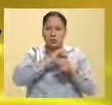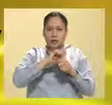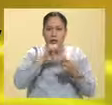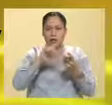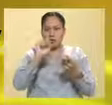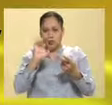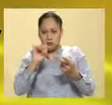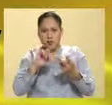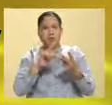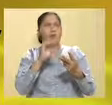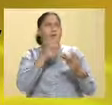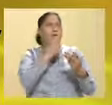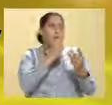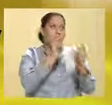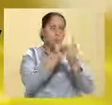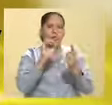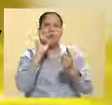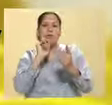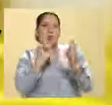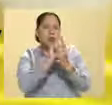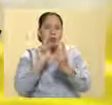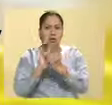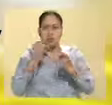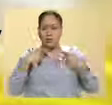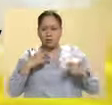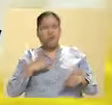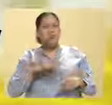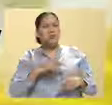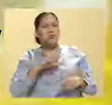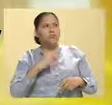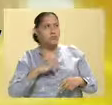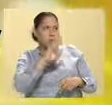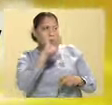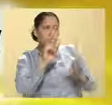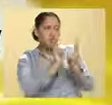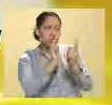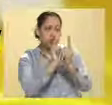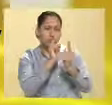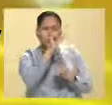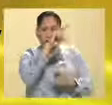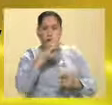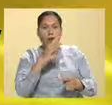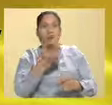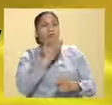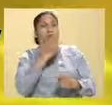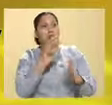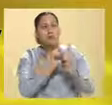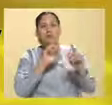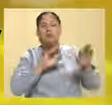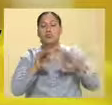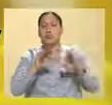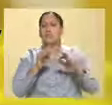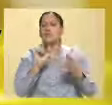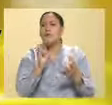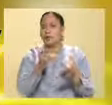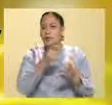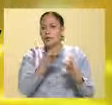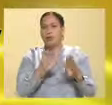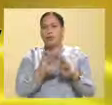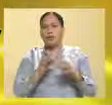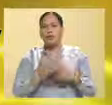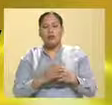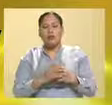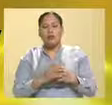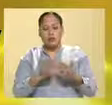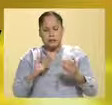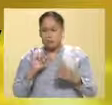que consumen a este tipo de trabajos, que son clientes para este tipo de trabajos? El hecho de permitir